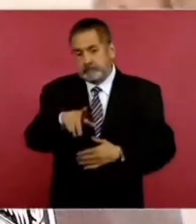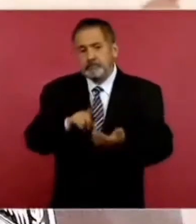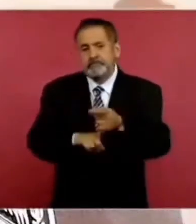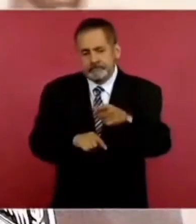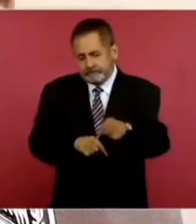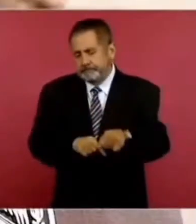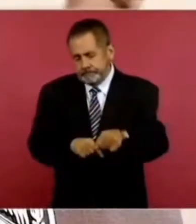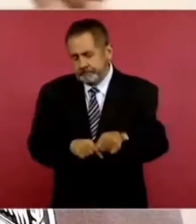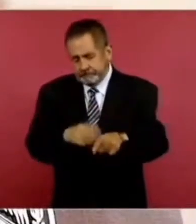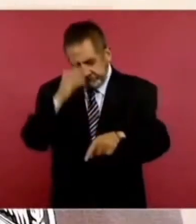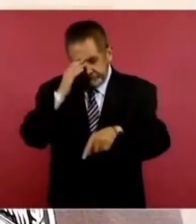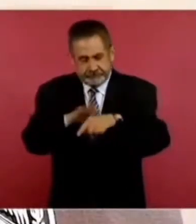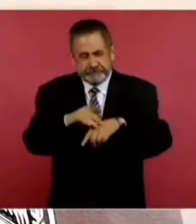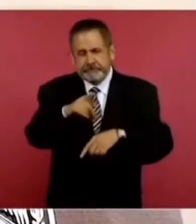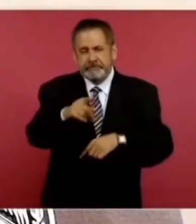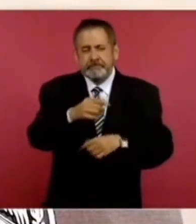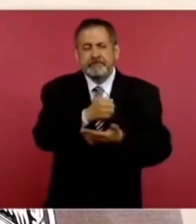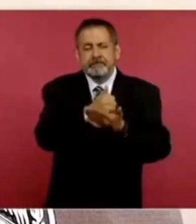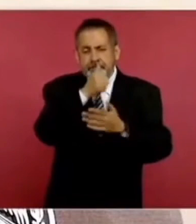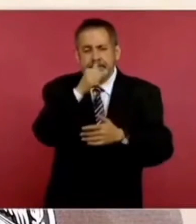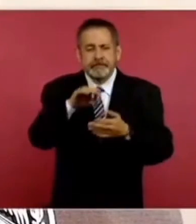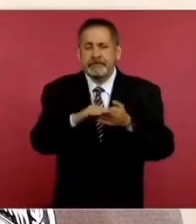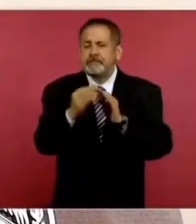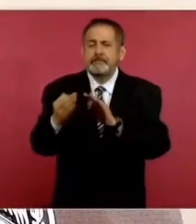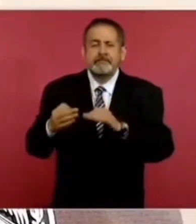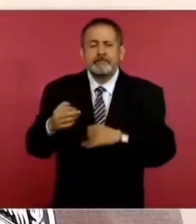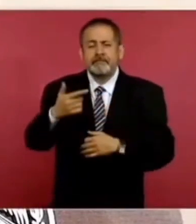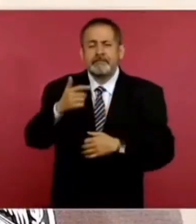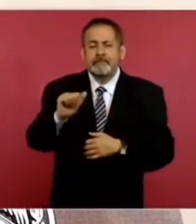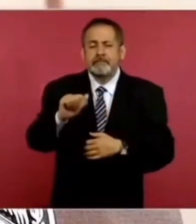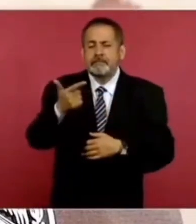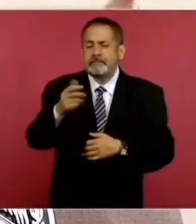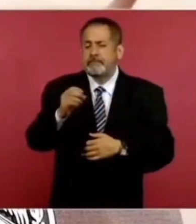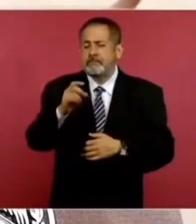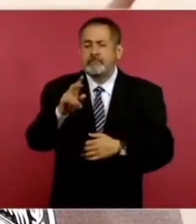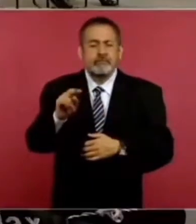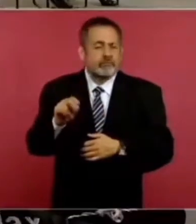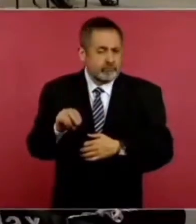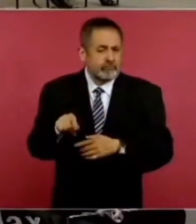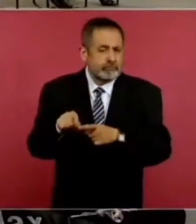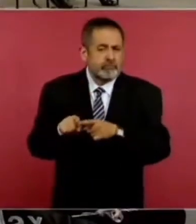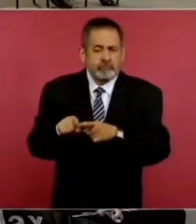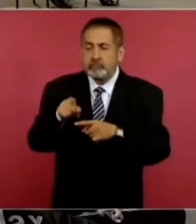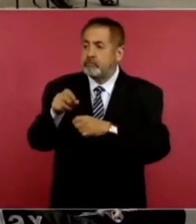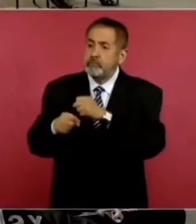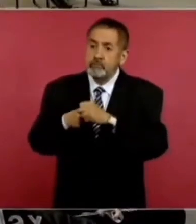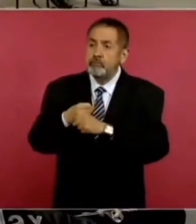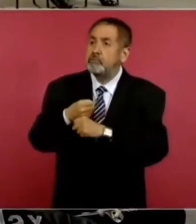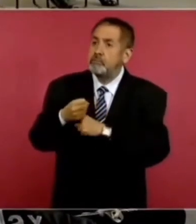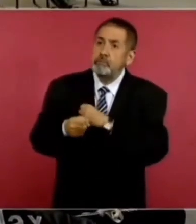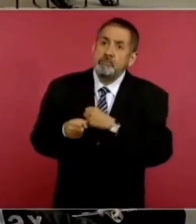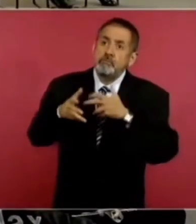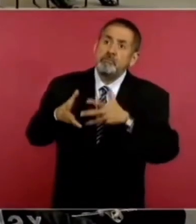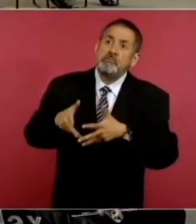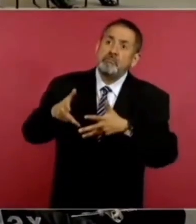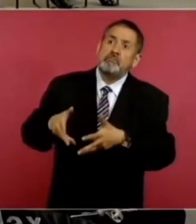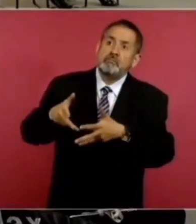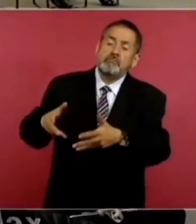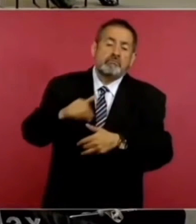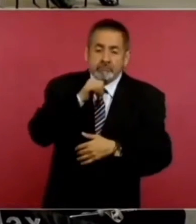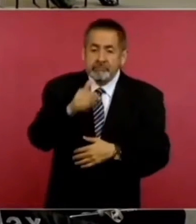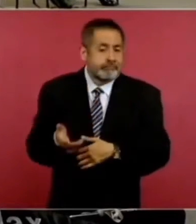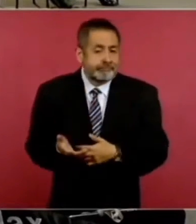hospital ahí por donde está el famoso galgódromo de Ciudad Juárez, que llevaba años sin concluirse. Pero un